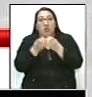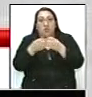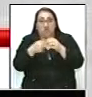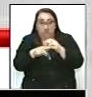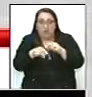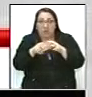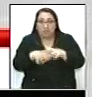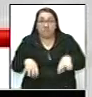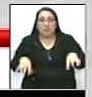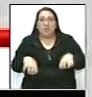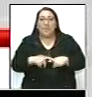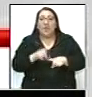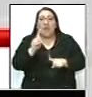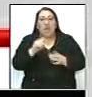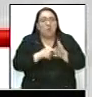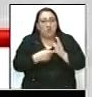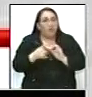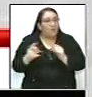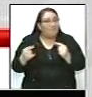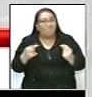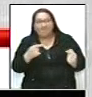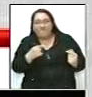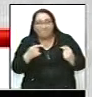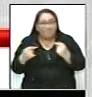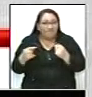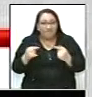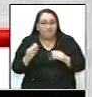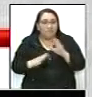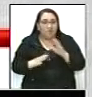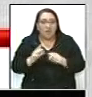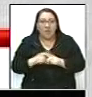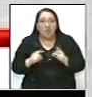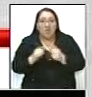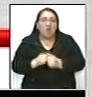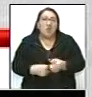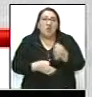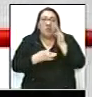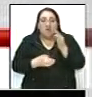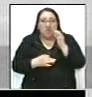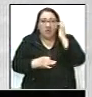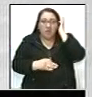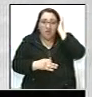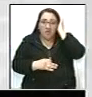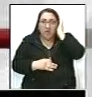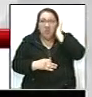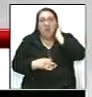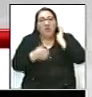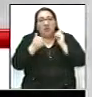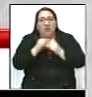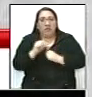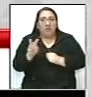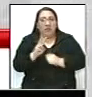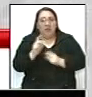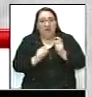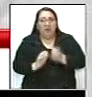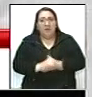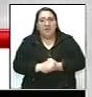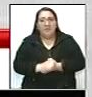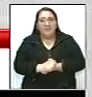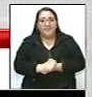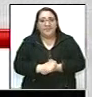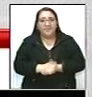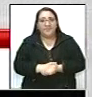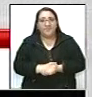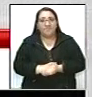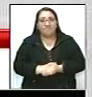Sin embargo, hay puntos que no han quedado claros pese a la exposición realizada ayer por ambos